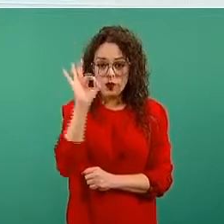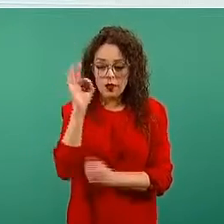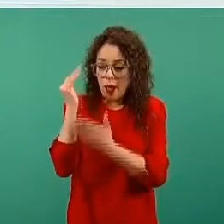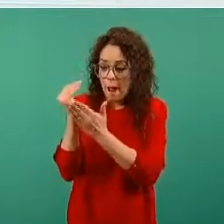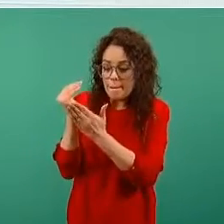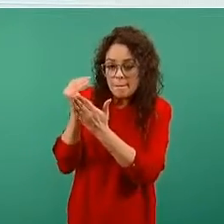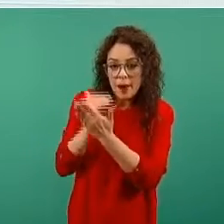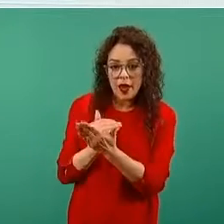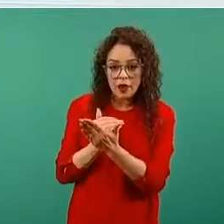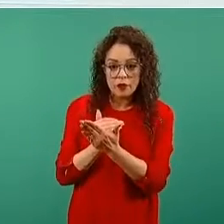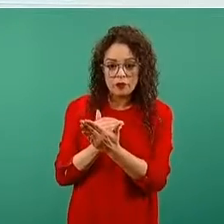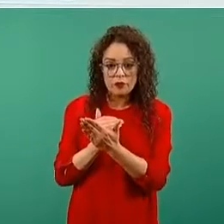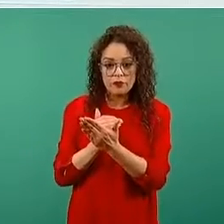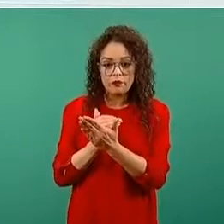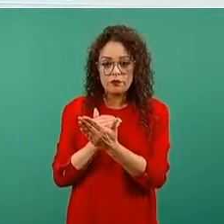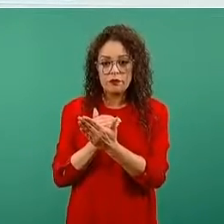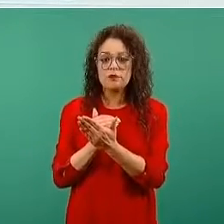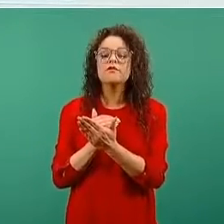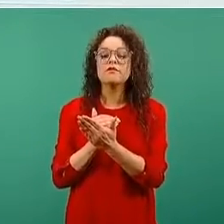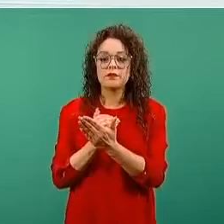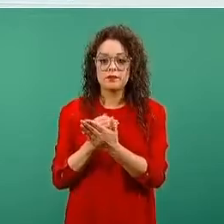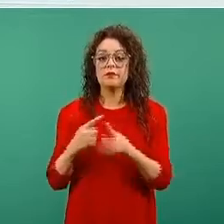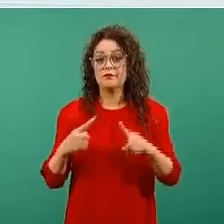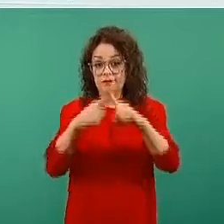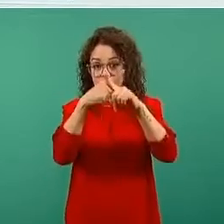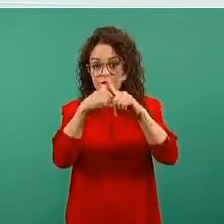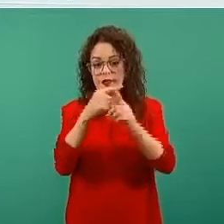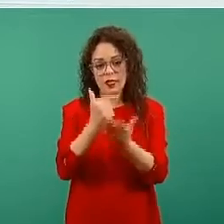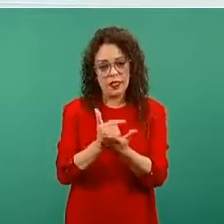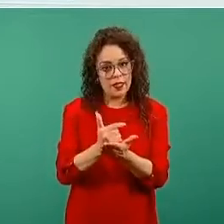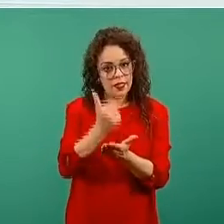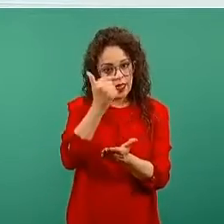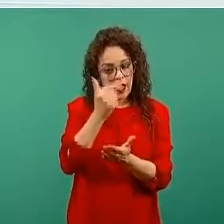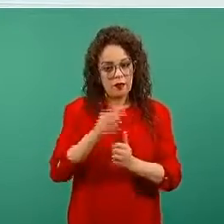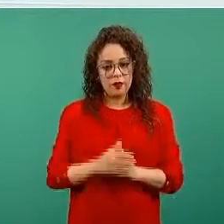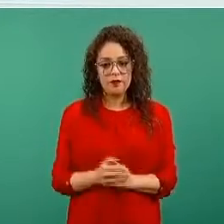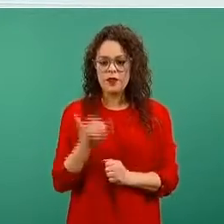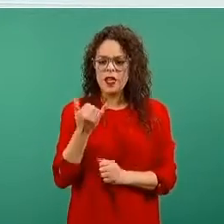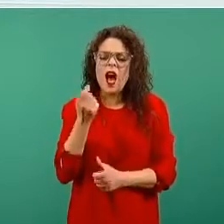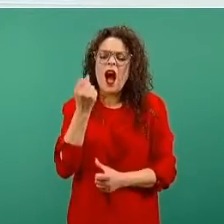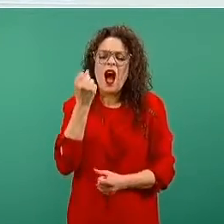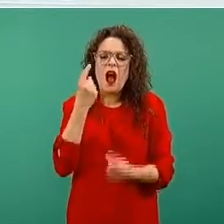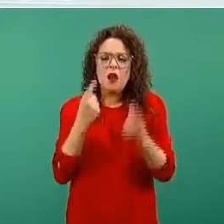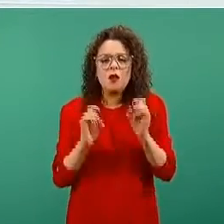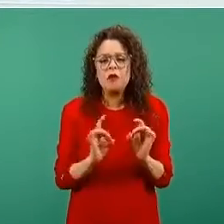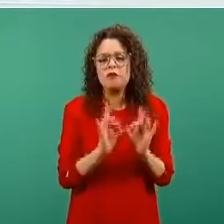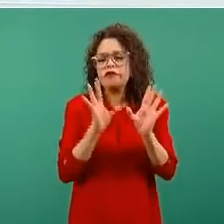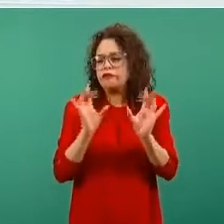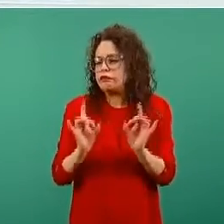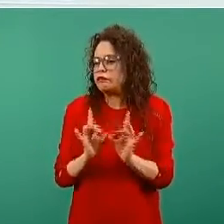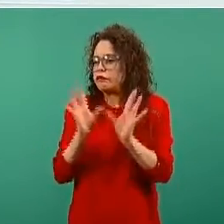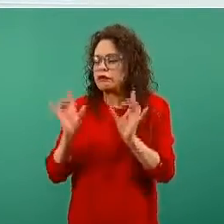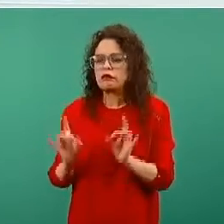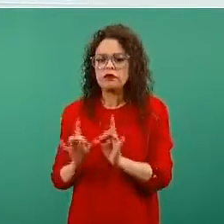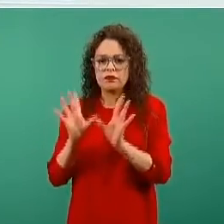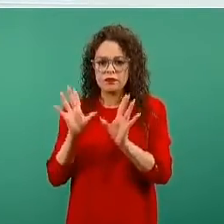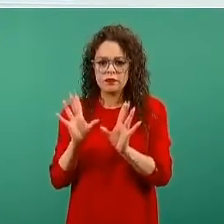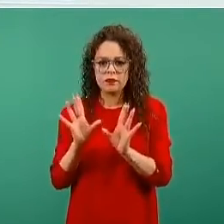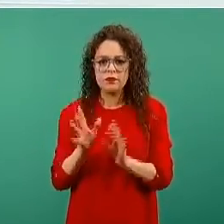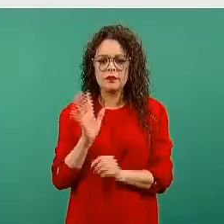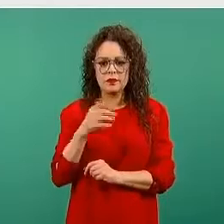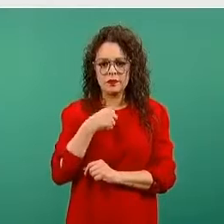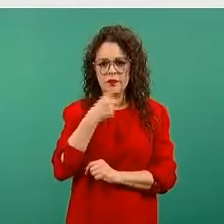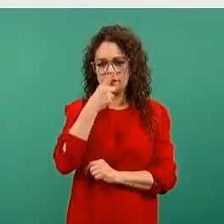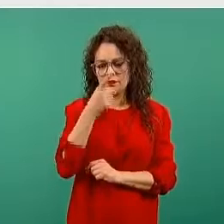1% son eventos de consideración, eventos graves. Y ocasionalmente algunas personas, como lo hemos comentado también desde el día 1,